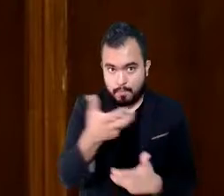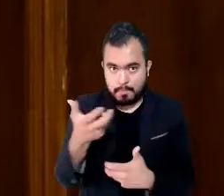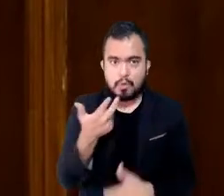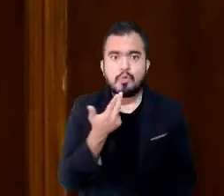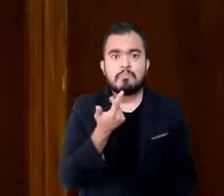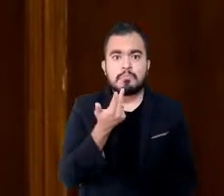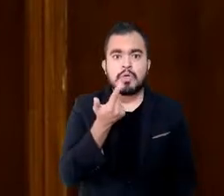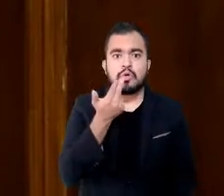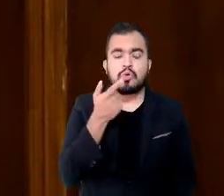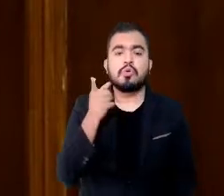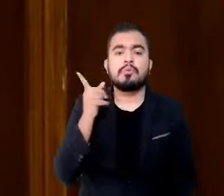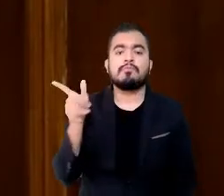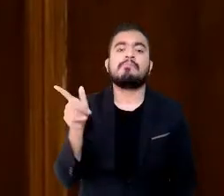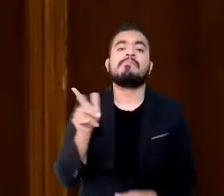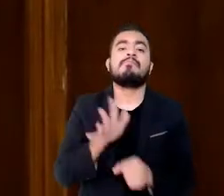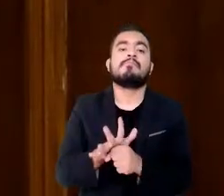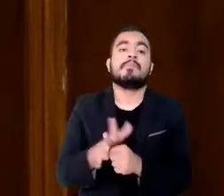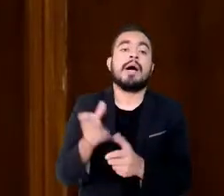recursos del FEFOM.